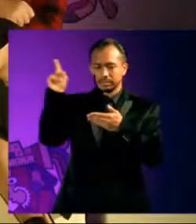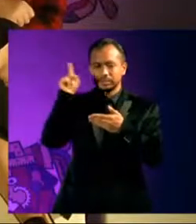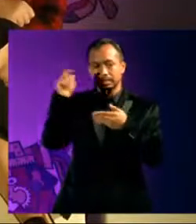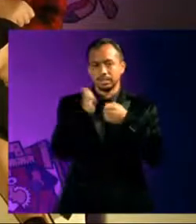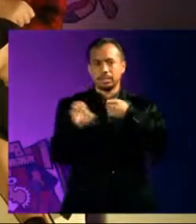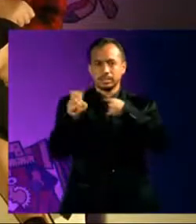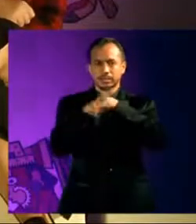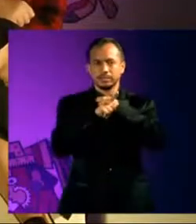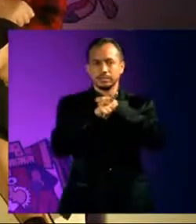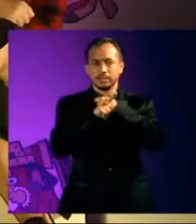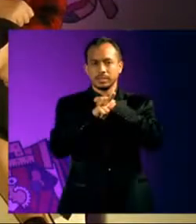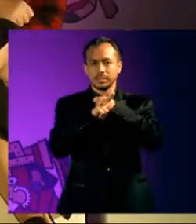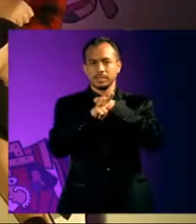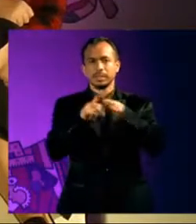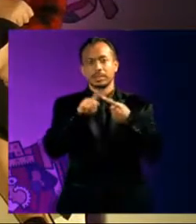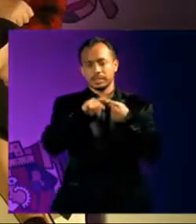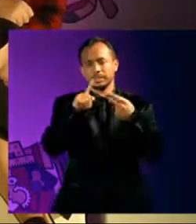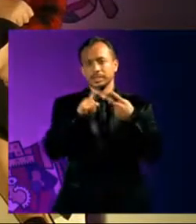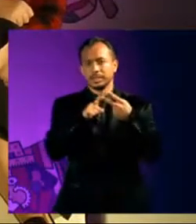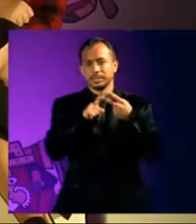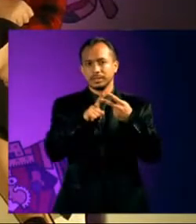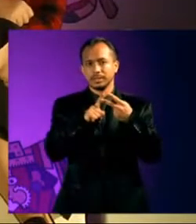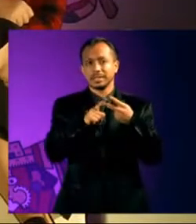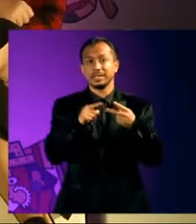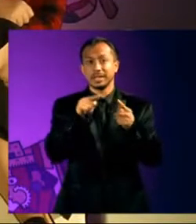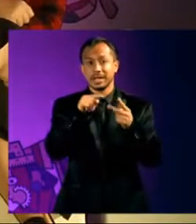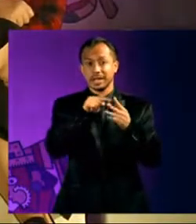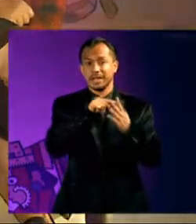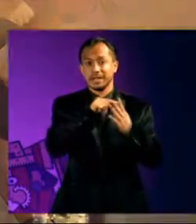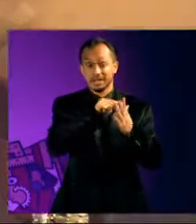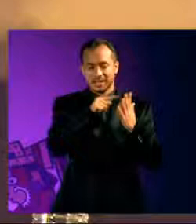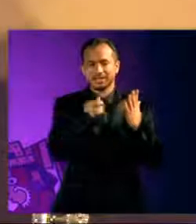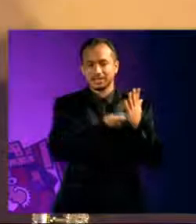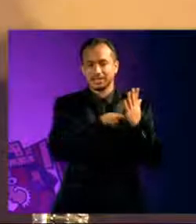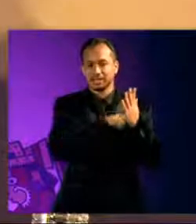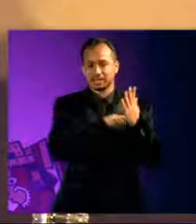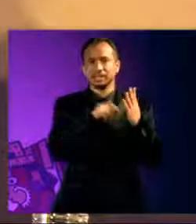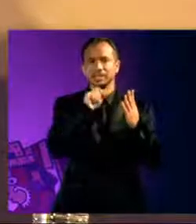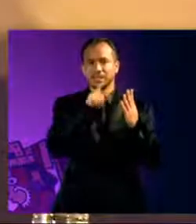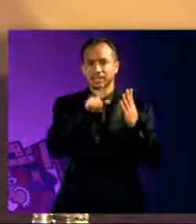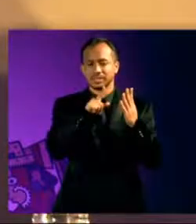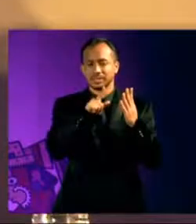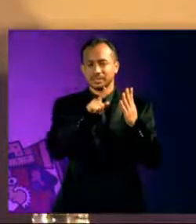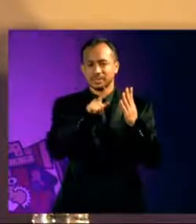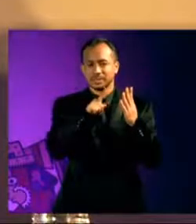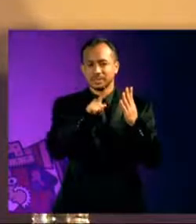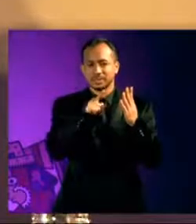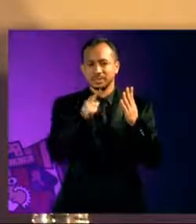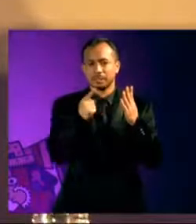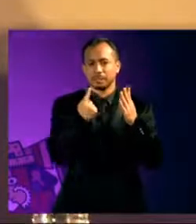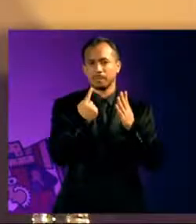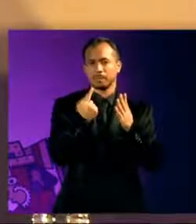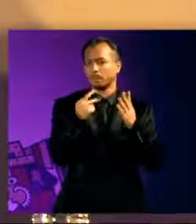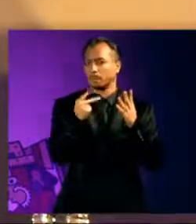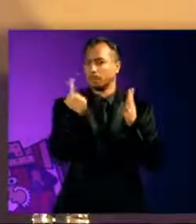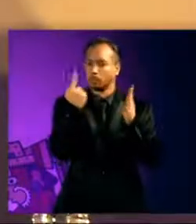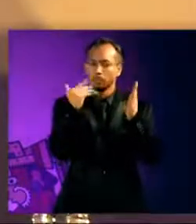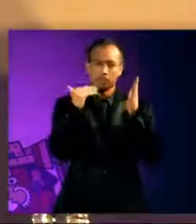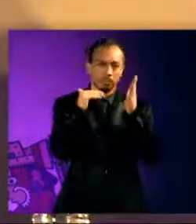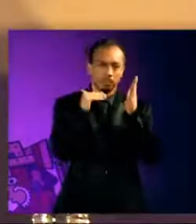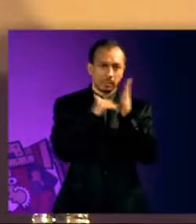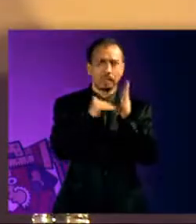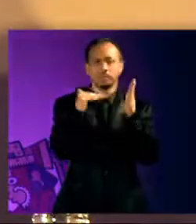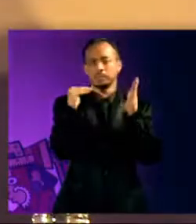américa latina en asia y como ellos son producto de la esclavitud de un montón de millones de personas del